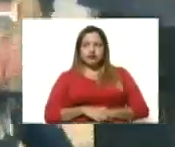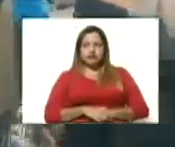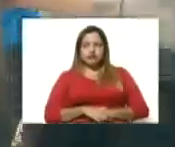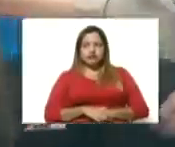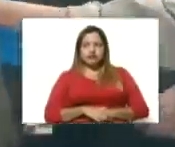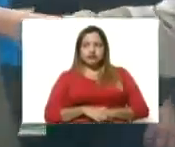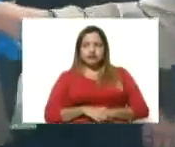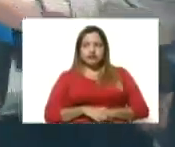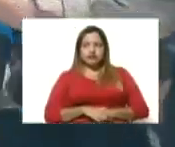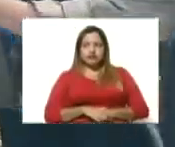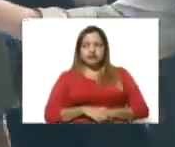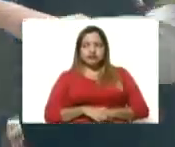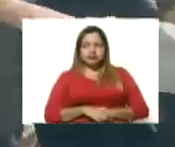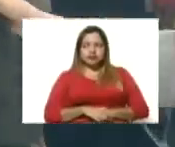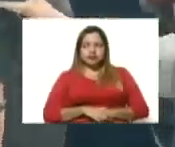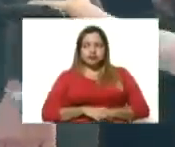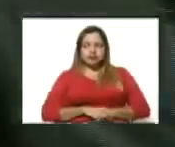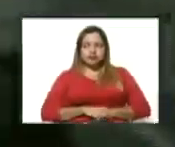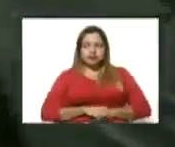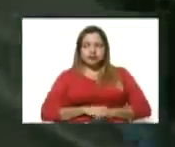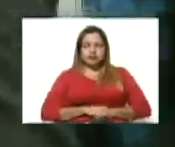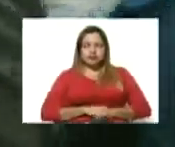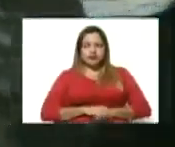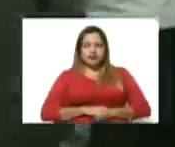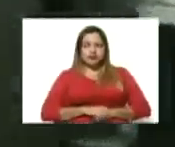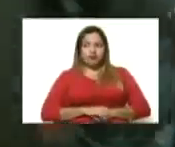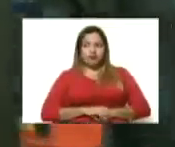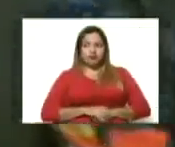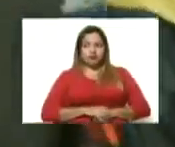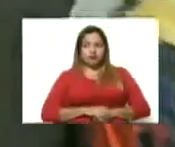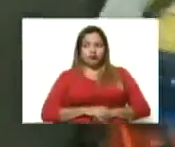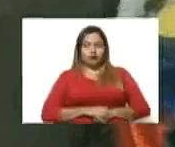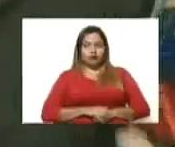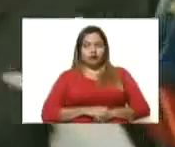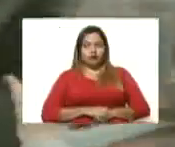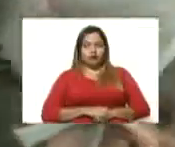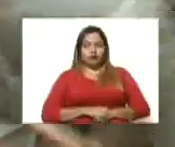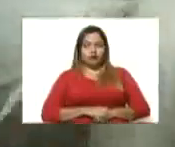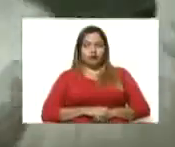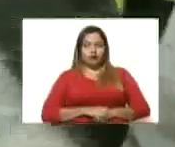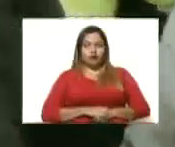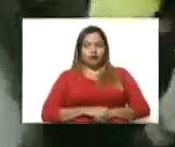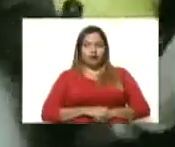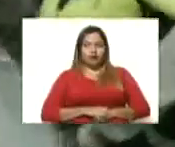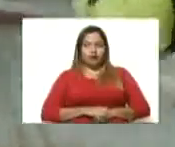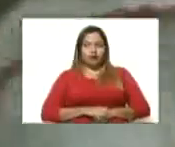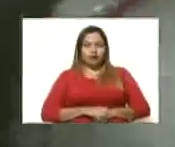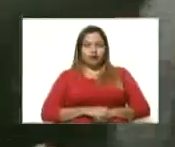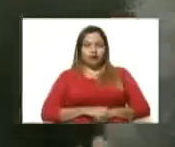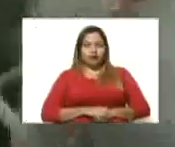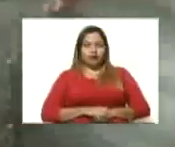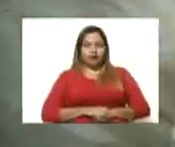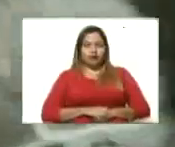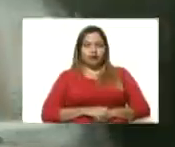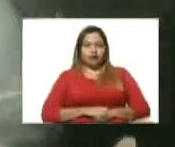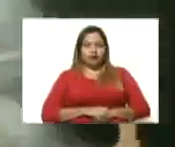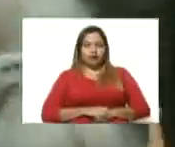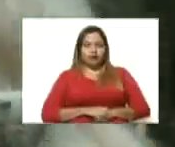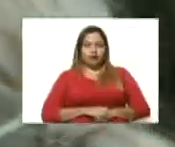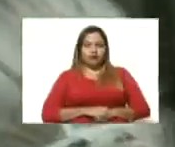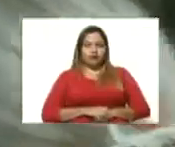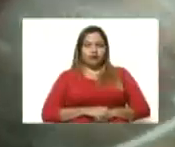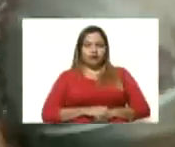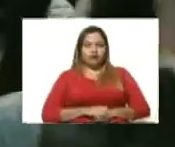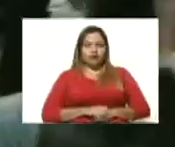Esto había ocurrido, había pasado poco más de 24 horas de los destrozos originados por las precipitaciones. Ya en esa ocasión la situación era un poco